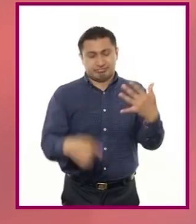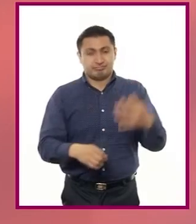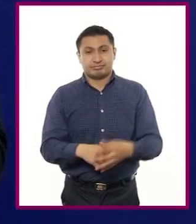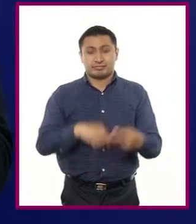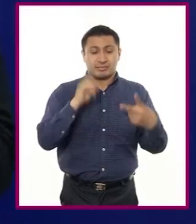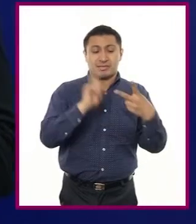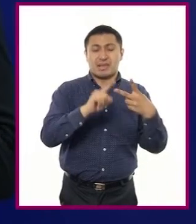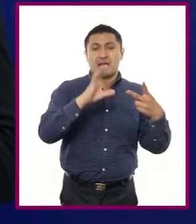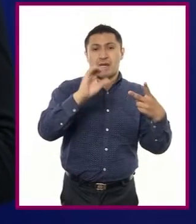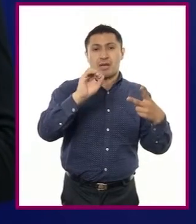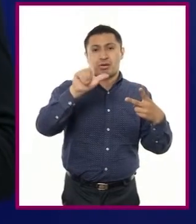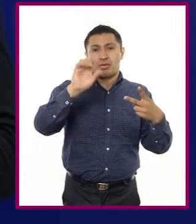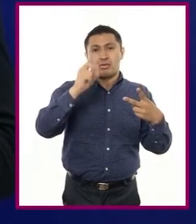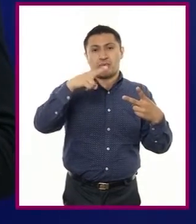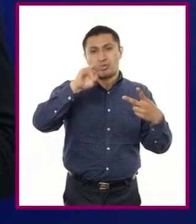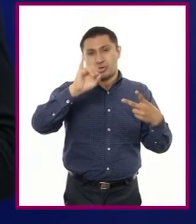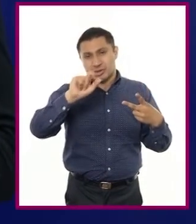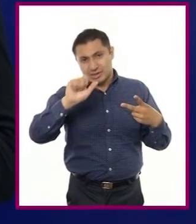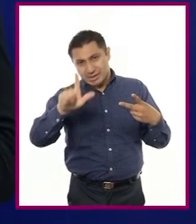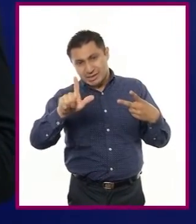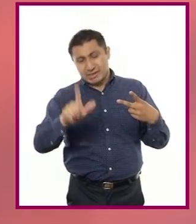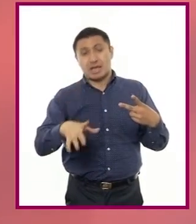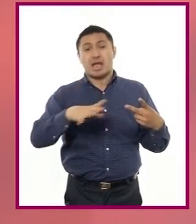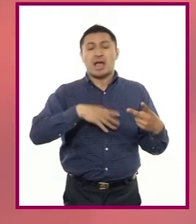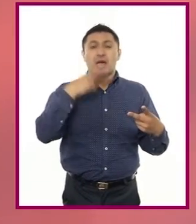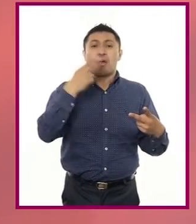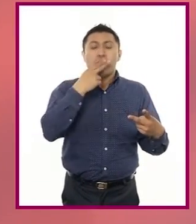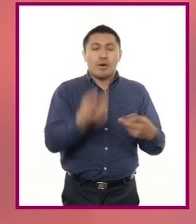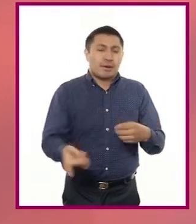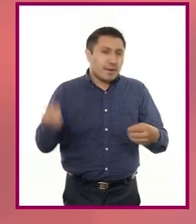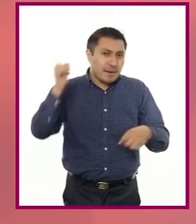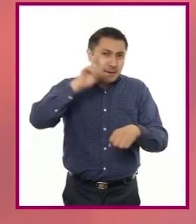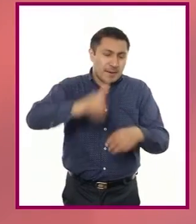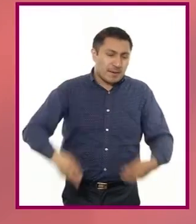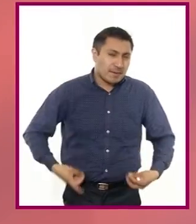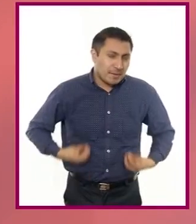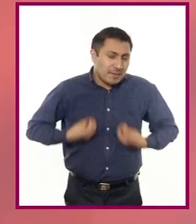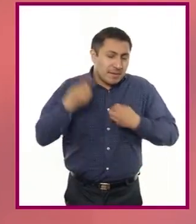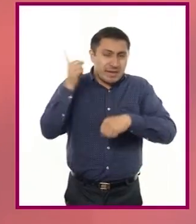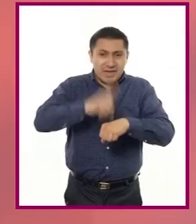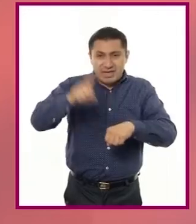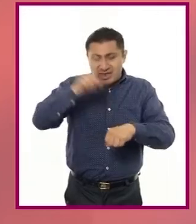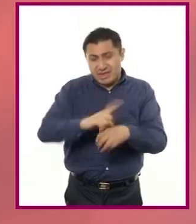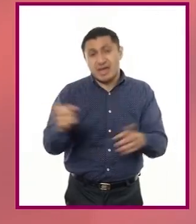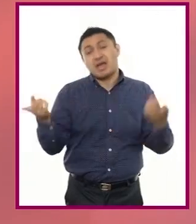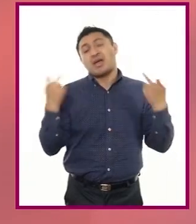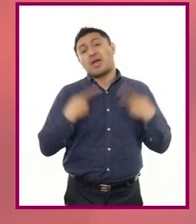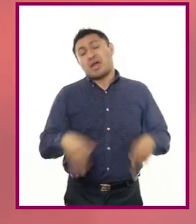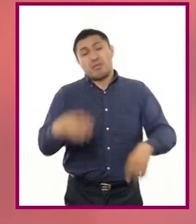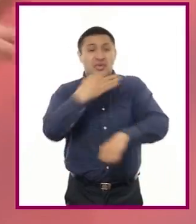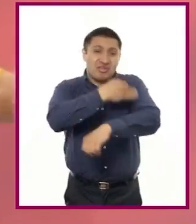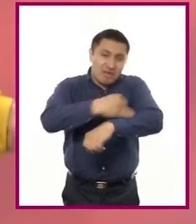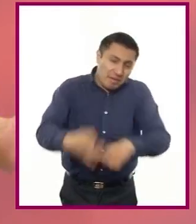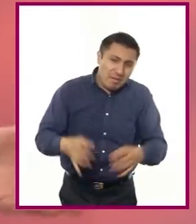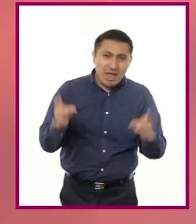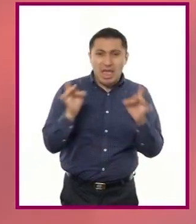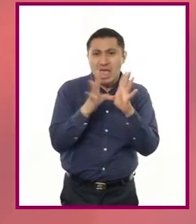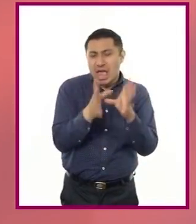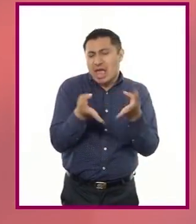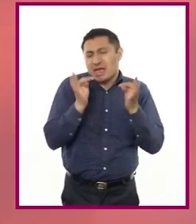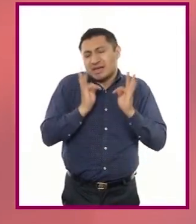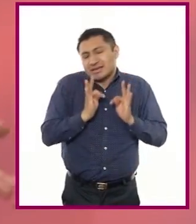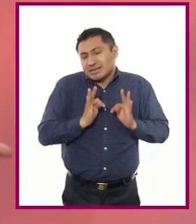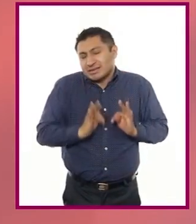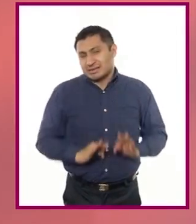El coloquial es empleado en la vida cotidiana con personas cercanas, es espontáneo y